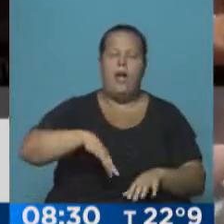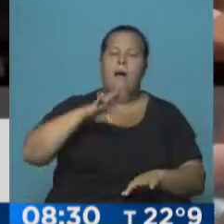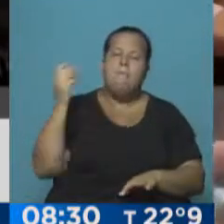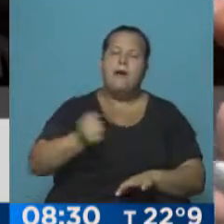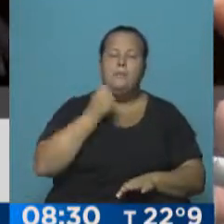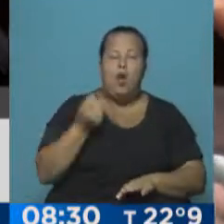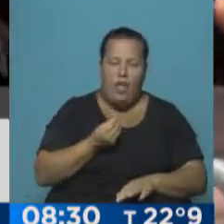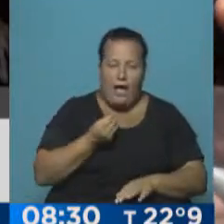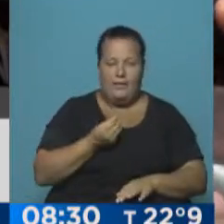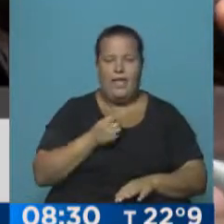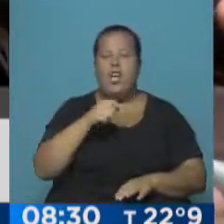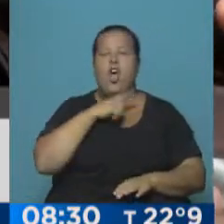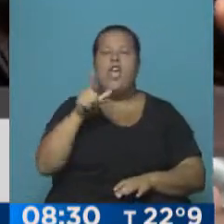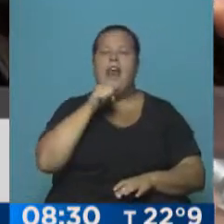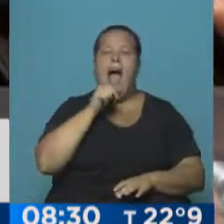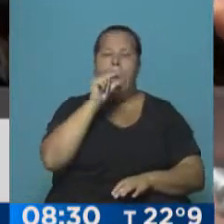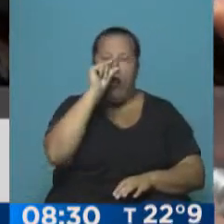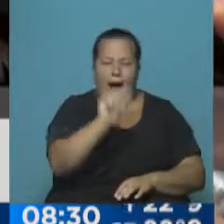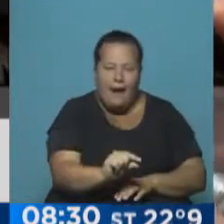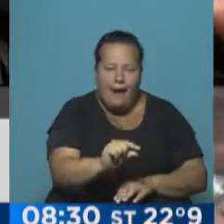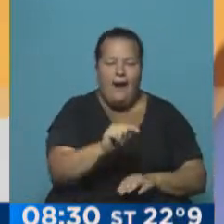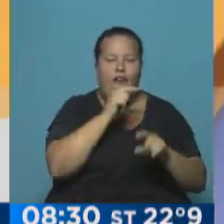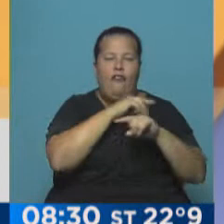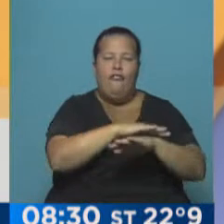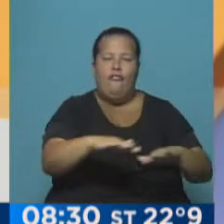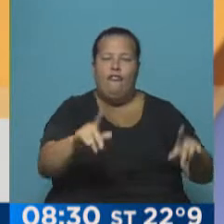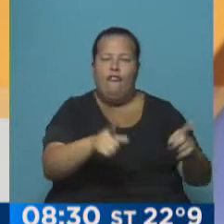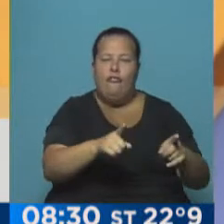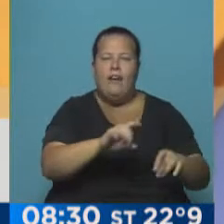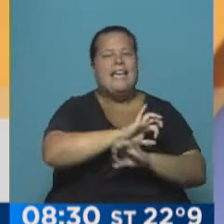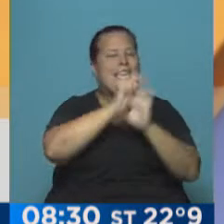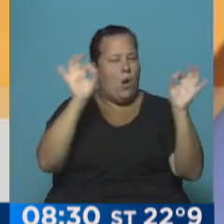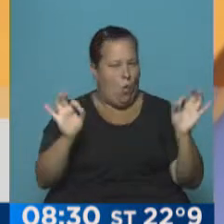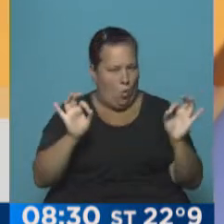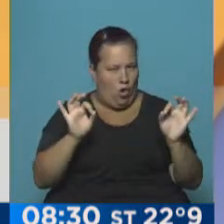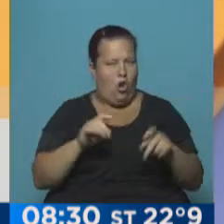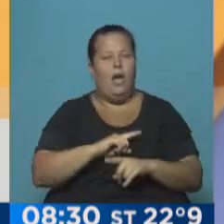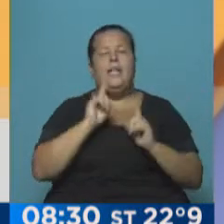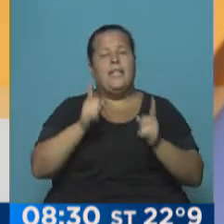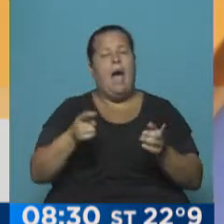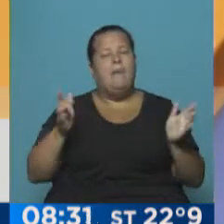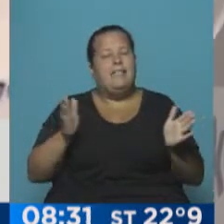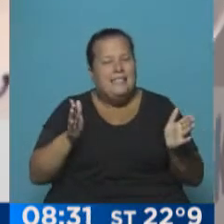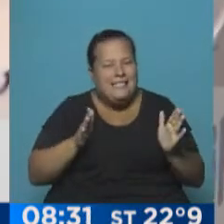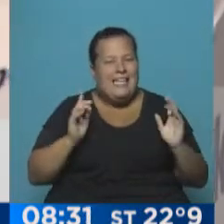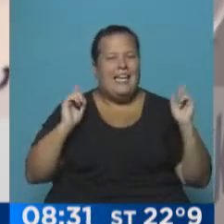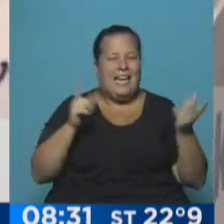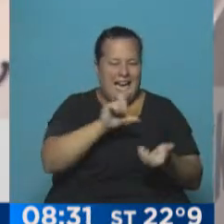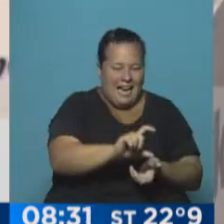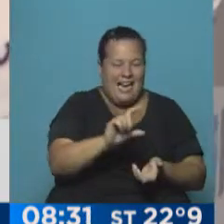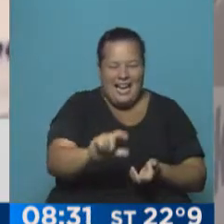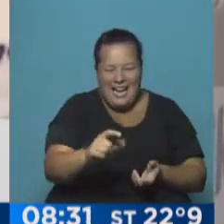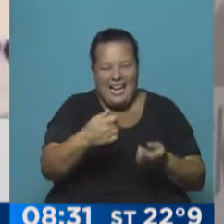lo más importante es que no quede agua servida, que no quede agua estancada en ningún lado, incluso en lugares chiquititos, potecitos,